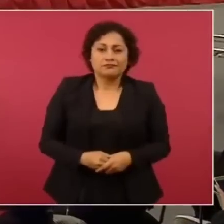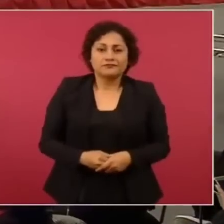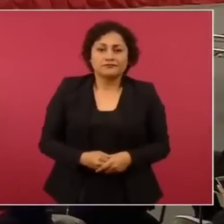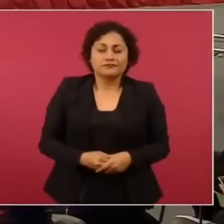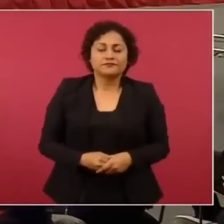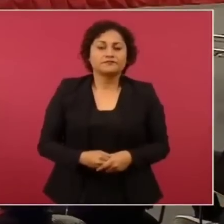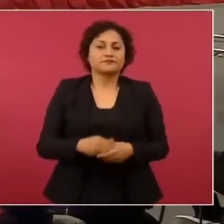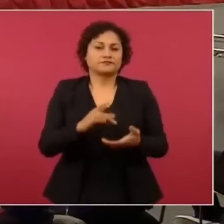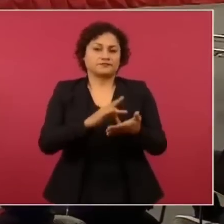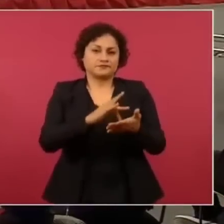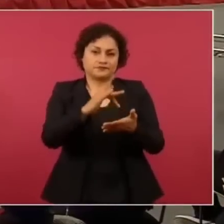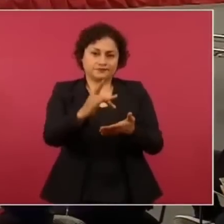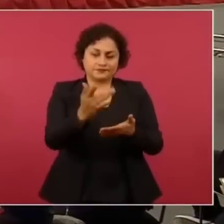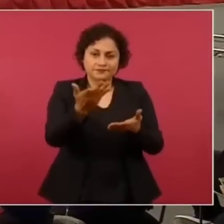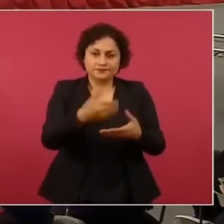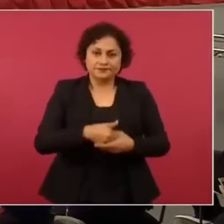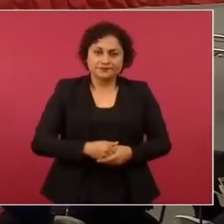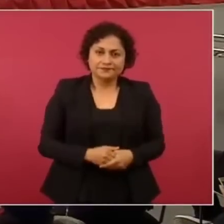Gracias.